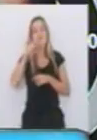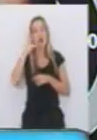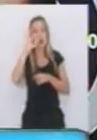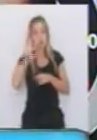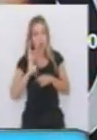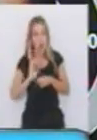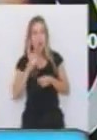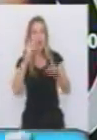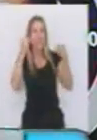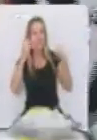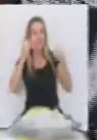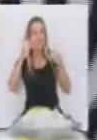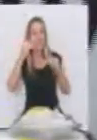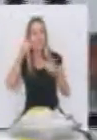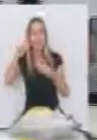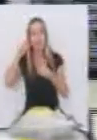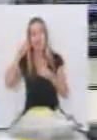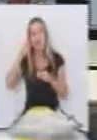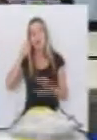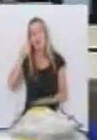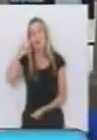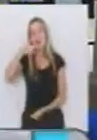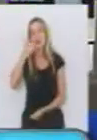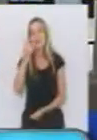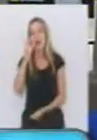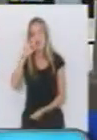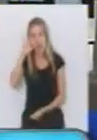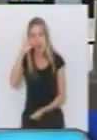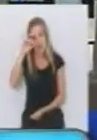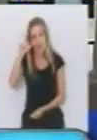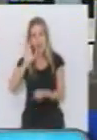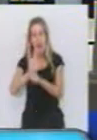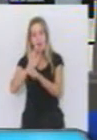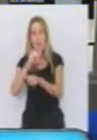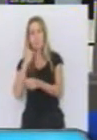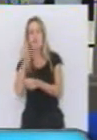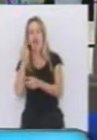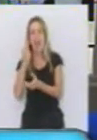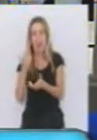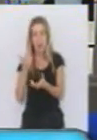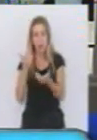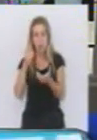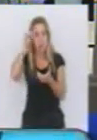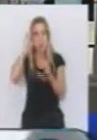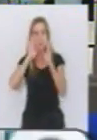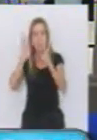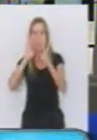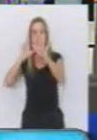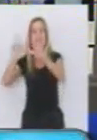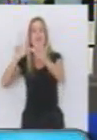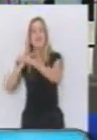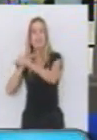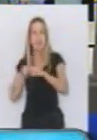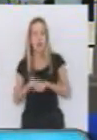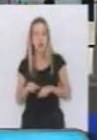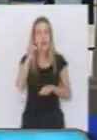mucho tiene, demasiado tiene. Juan Patricio Mussi, que también es precandidato a gobernador, ahora te voy a mostrar la